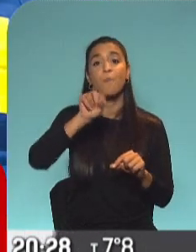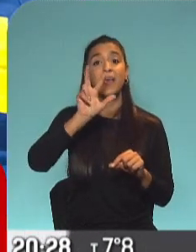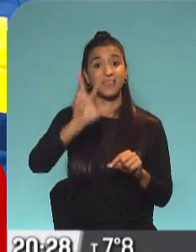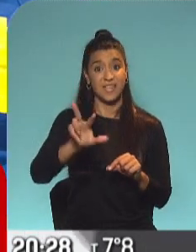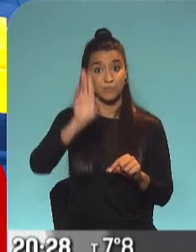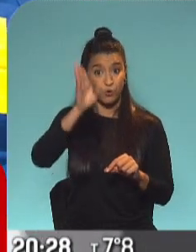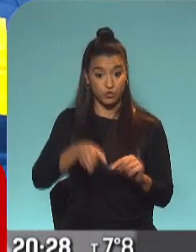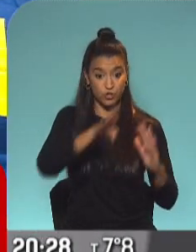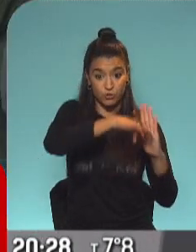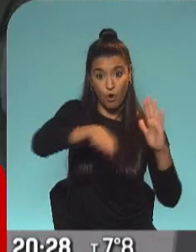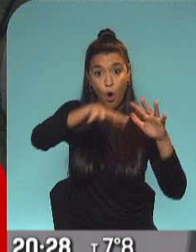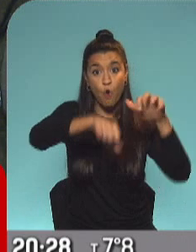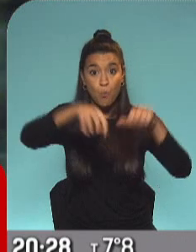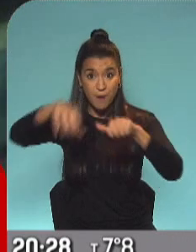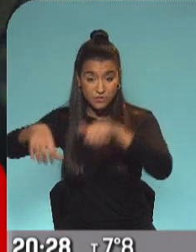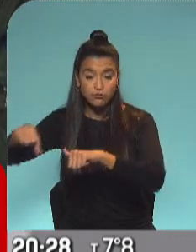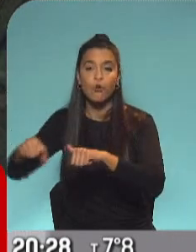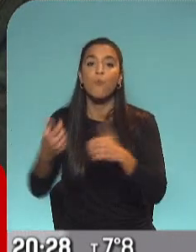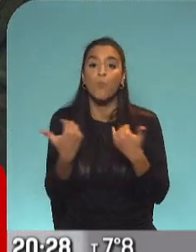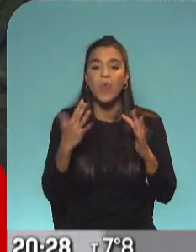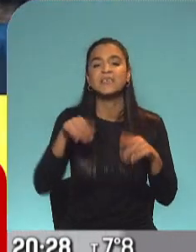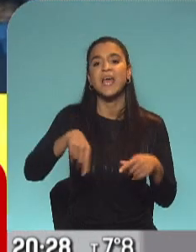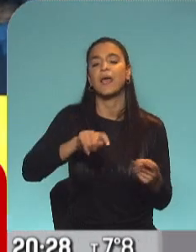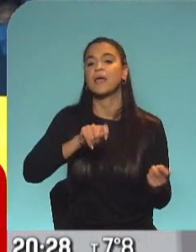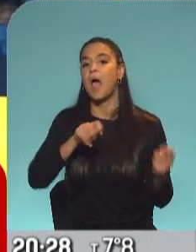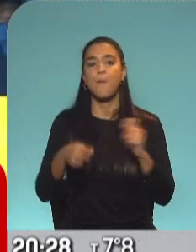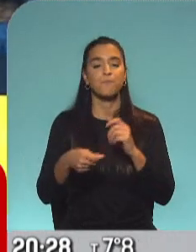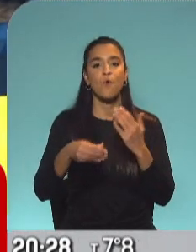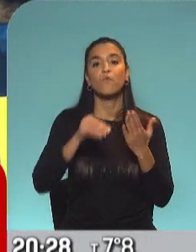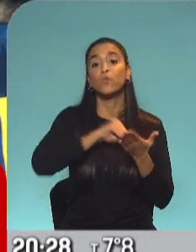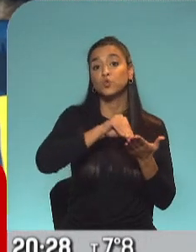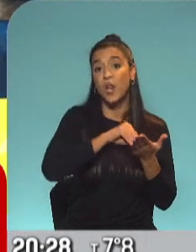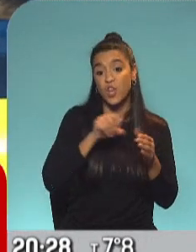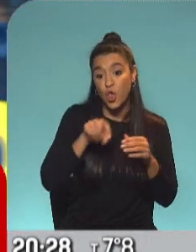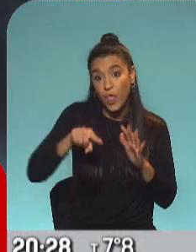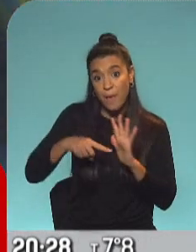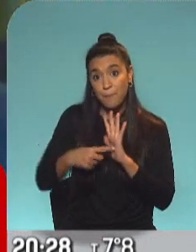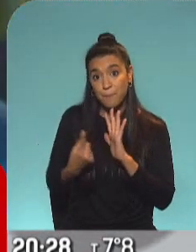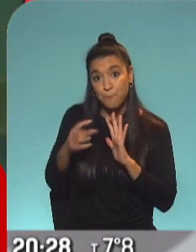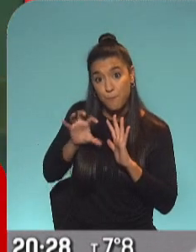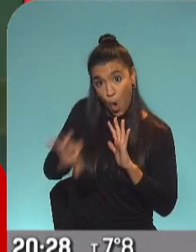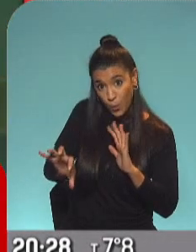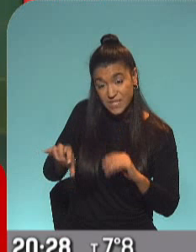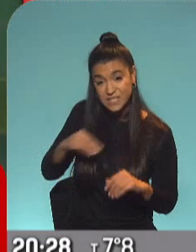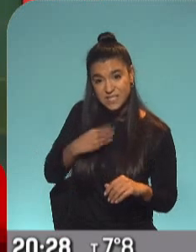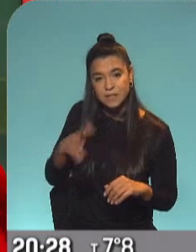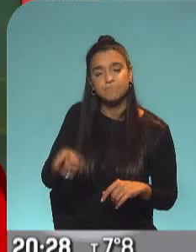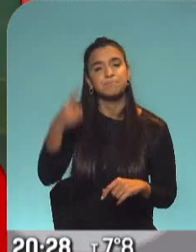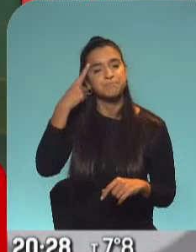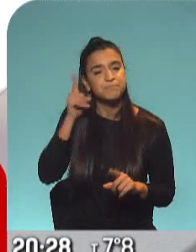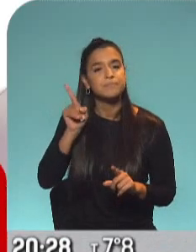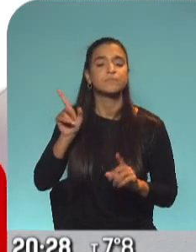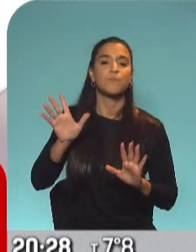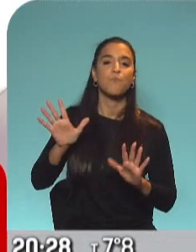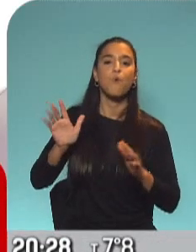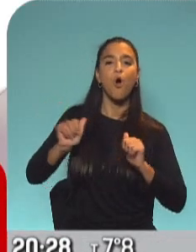ocupación, esté el cambio, el motivo del cambio de los funcionarios de la provincia de Buenos Aires, que en las últimas semanas los escuchábamos un poco más cautos, sí, un poco más